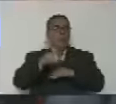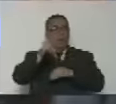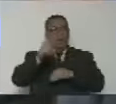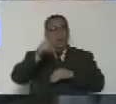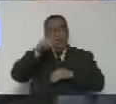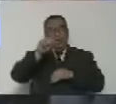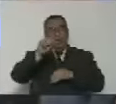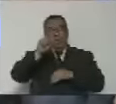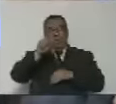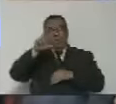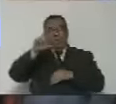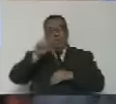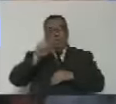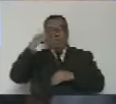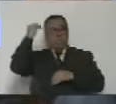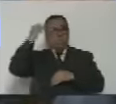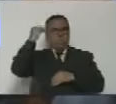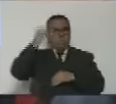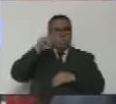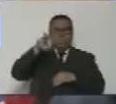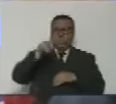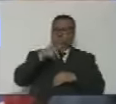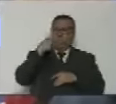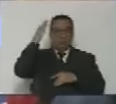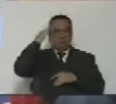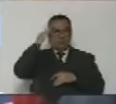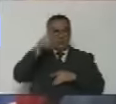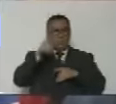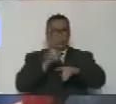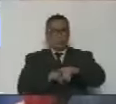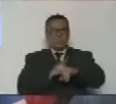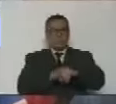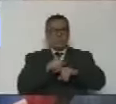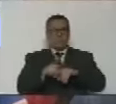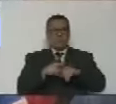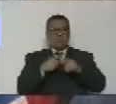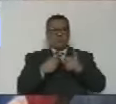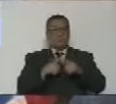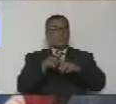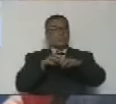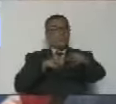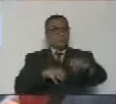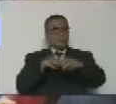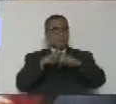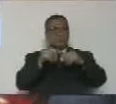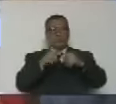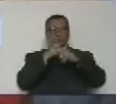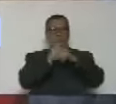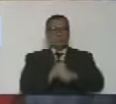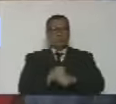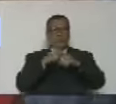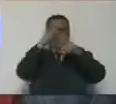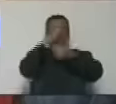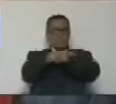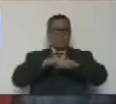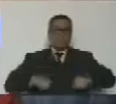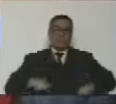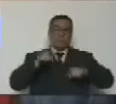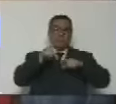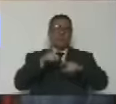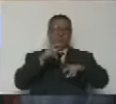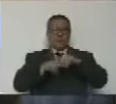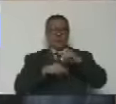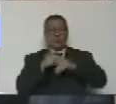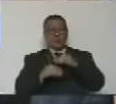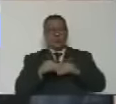Pijua, impensable en ese momento, sobre todo que la mayoría del ejército estaba esencialmente